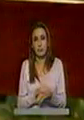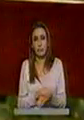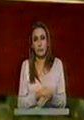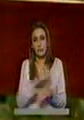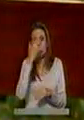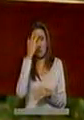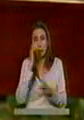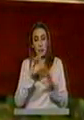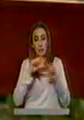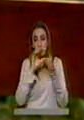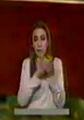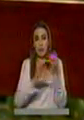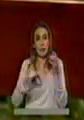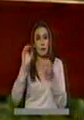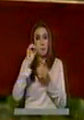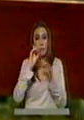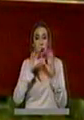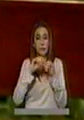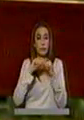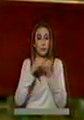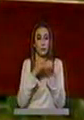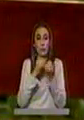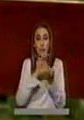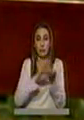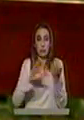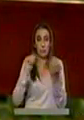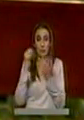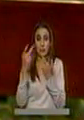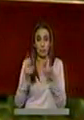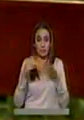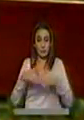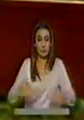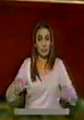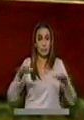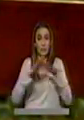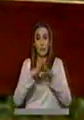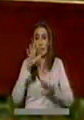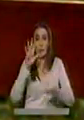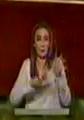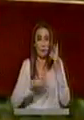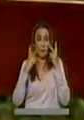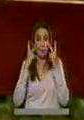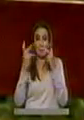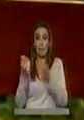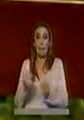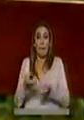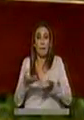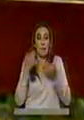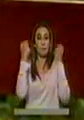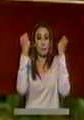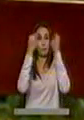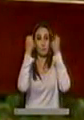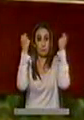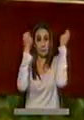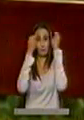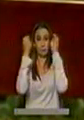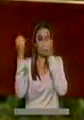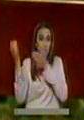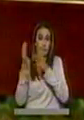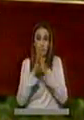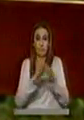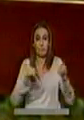nuestros hermanos, hermanas, que ya tienen edad avanzada, a una edad inferior puedan disfrutar un poco mejor, con claro más que sí.